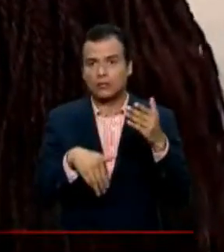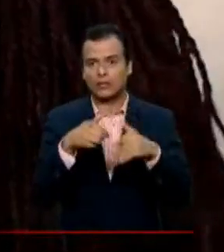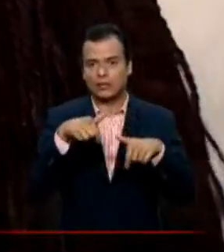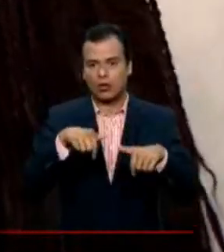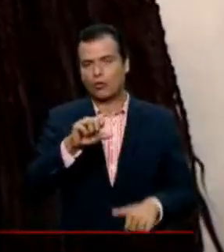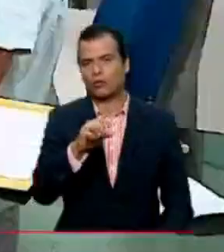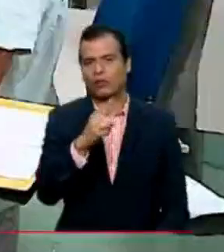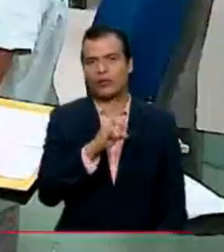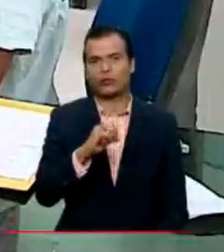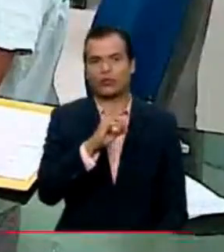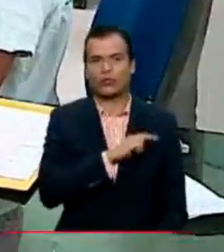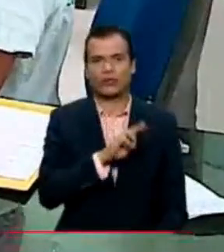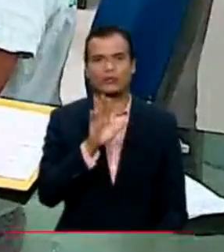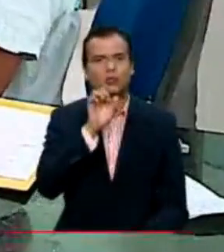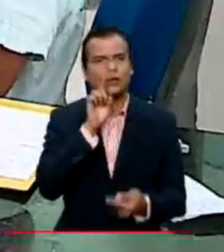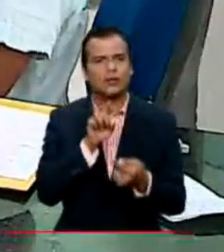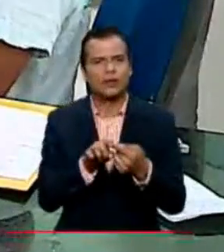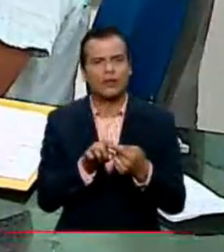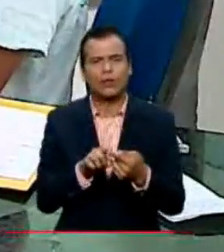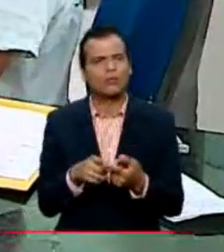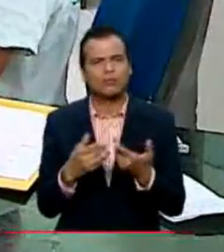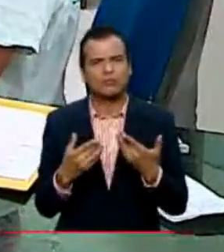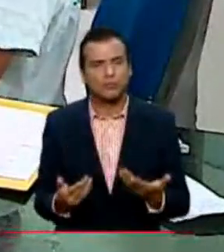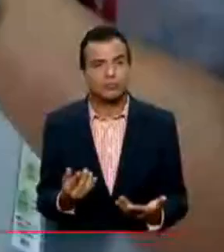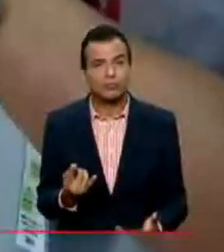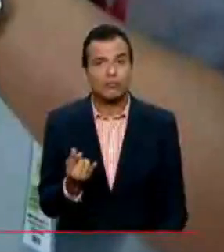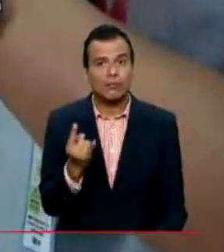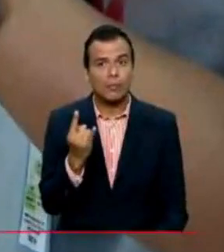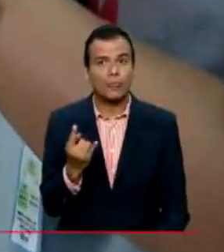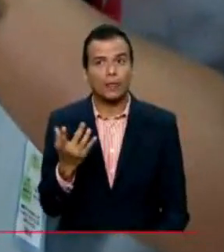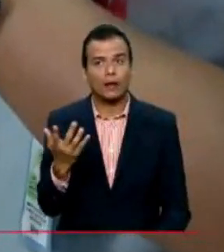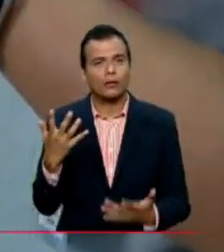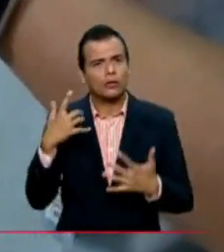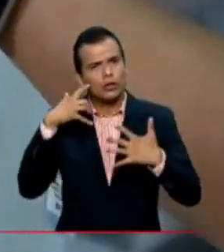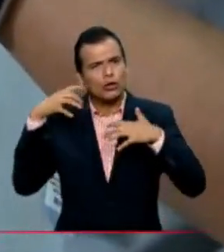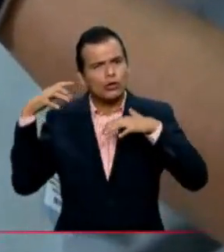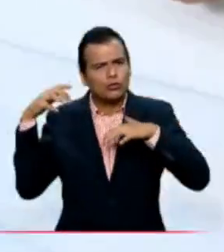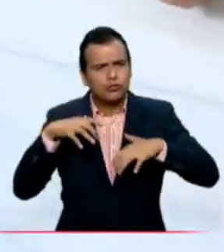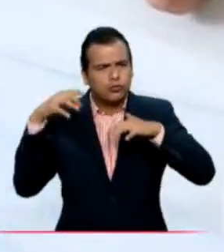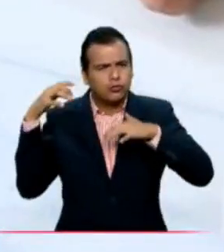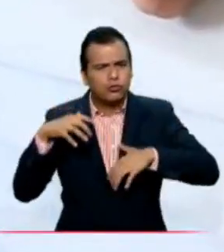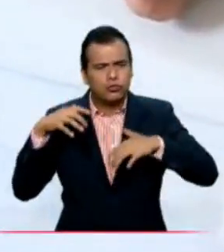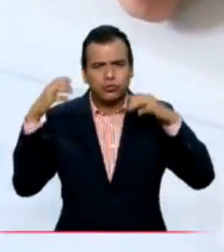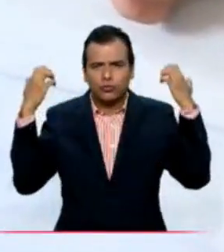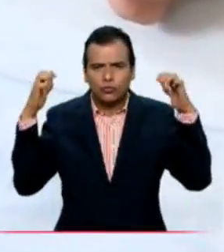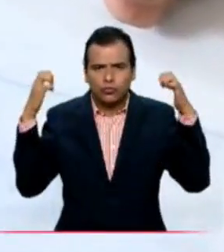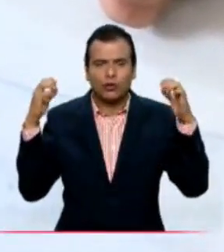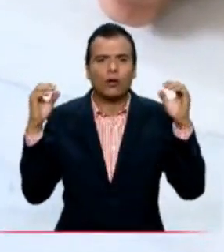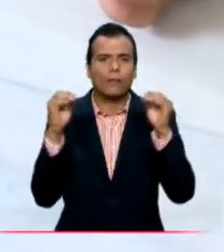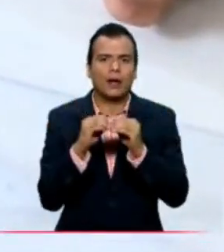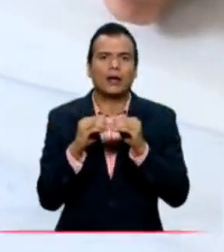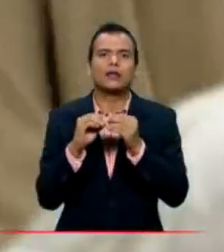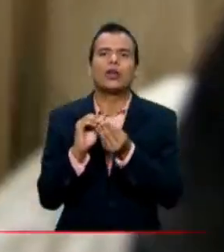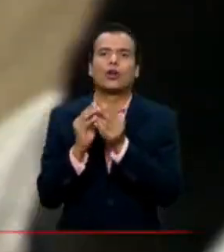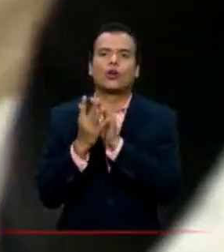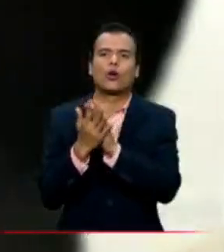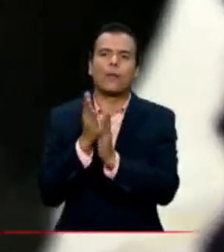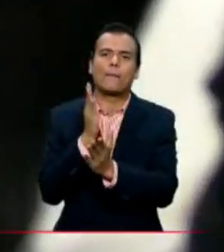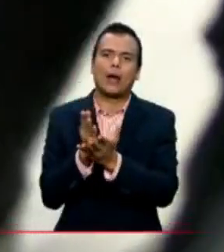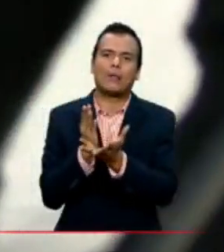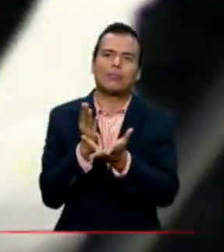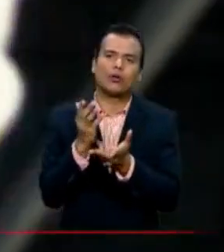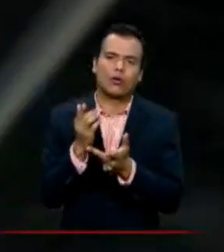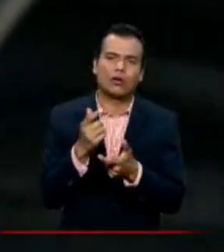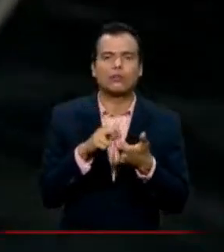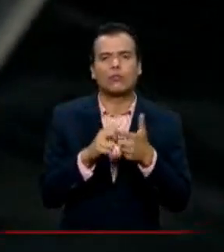hoy, 1 de octubre, a fin de poder responder a las contingencias que pudieran presentarse durante la realización de la COP16. Los